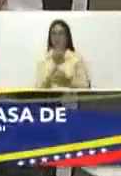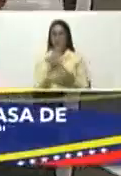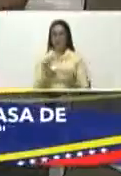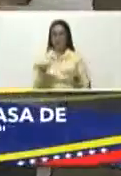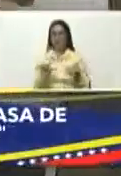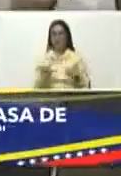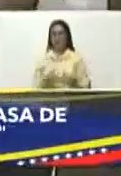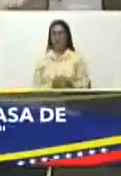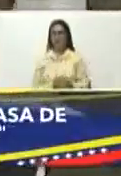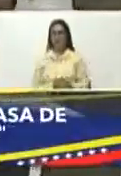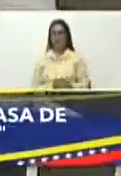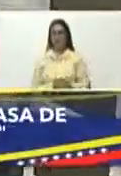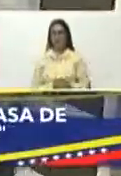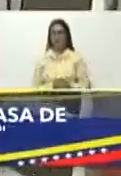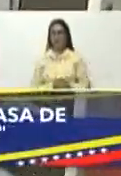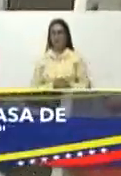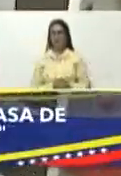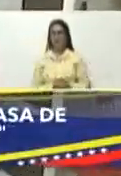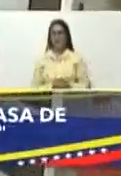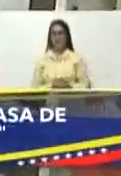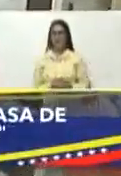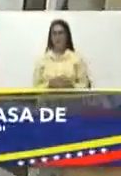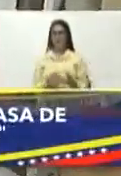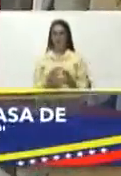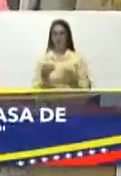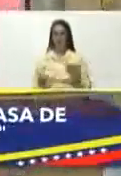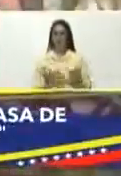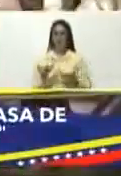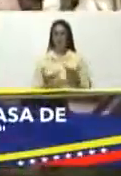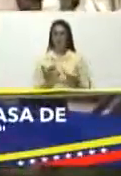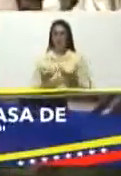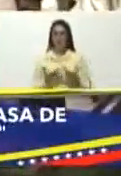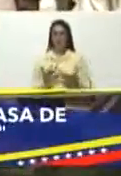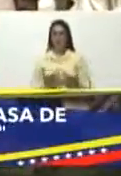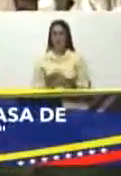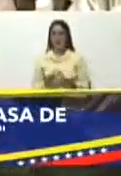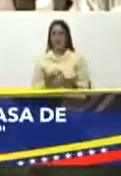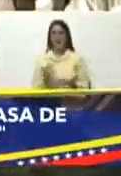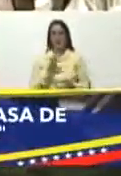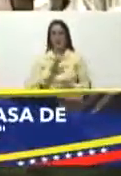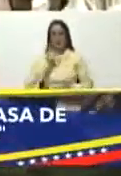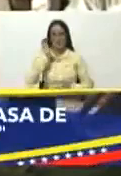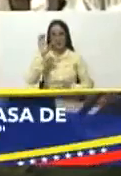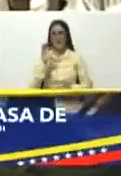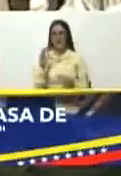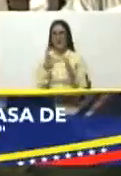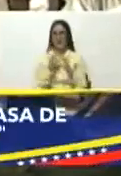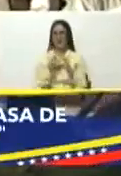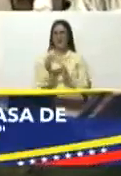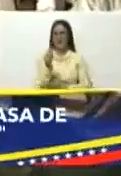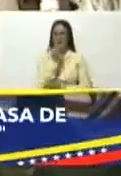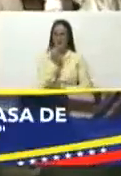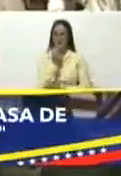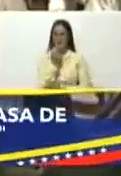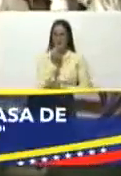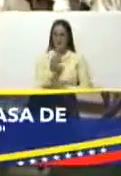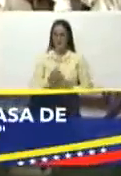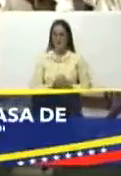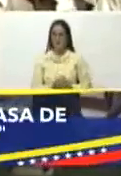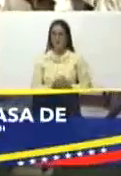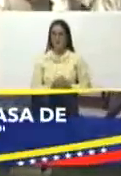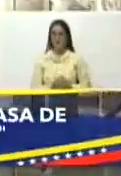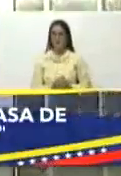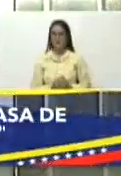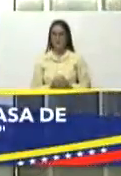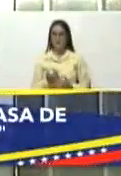maravilloso, donde están nuestras cocineras, cocineros de la patria, de las casas de alimentación, y que